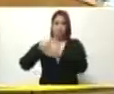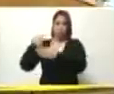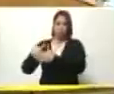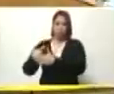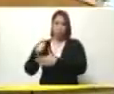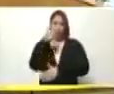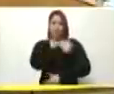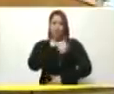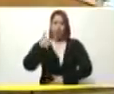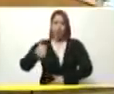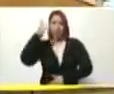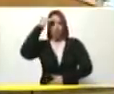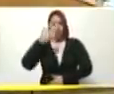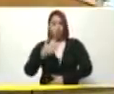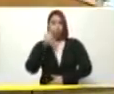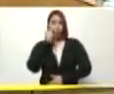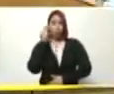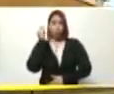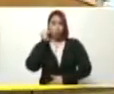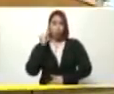Cada soldado, cada soldada,